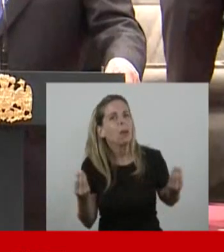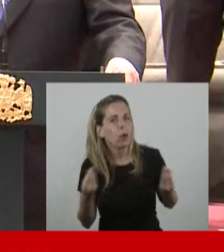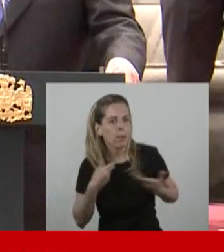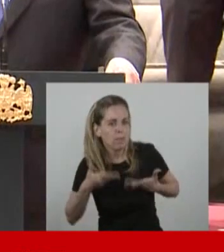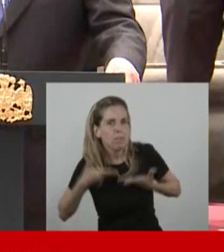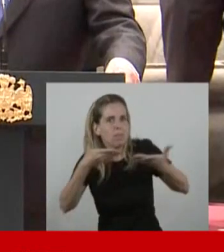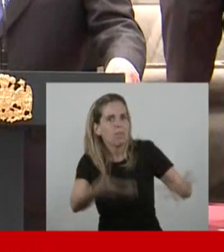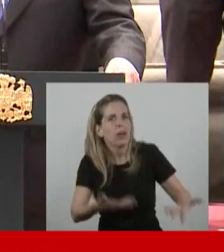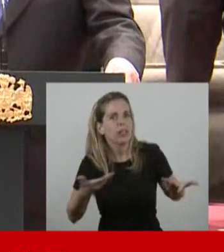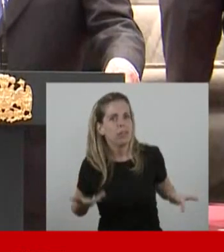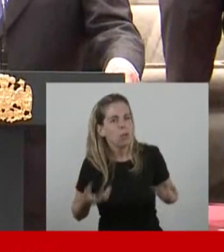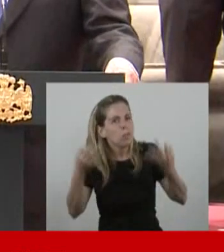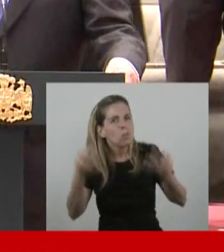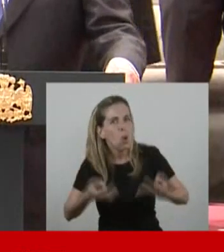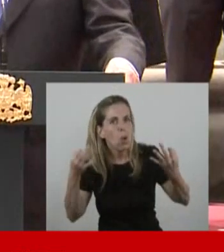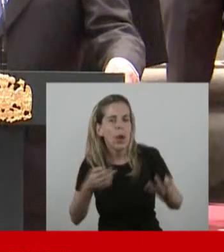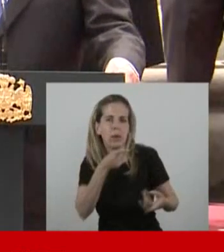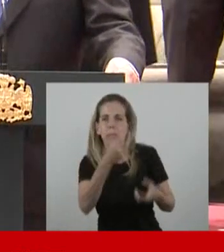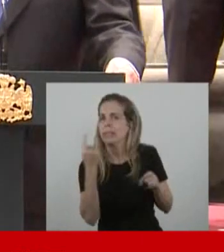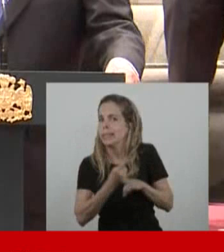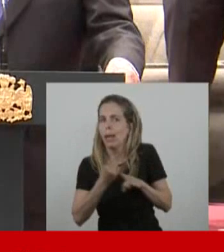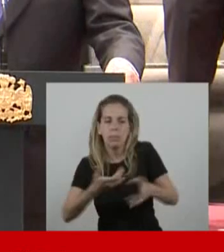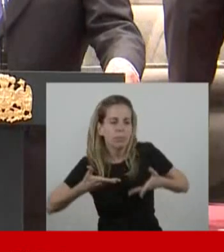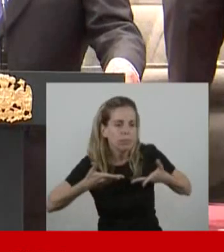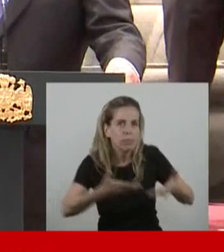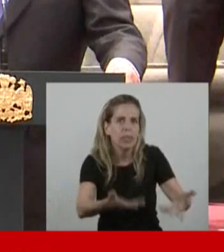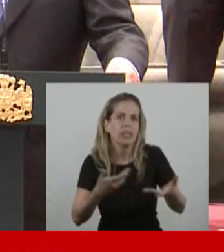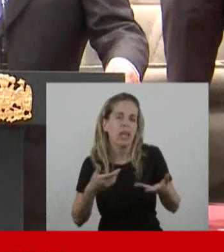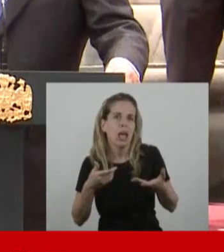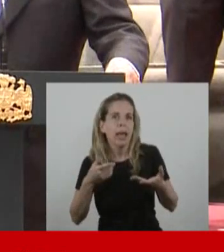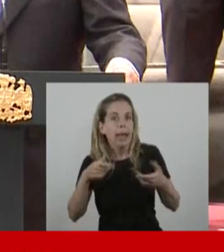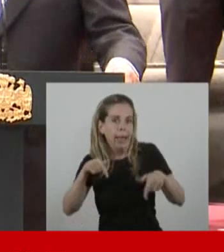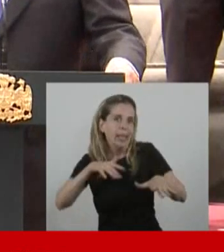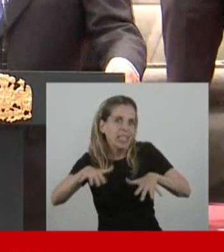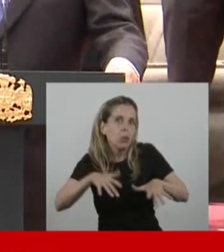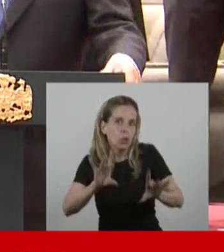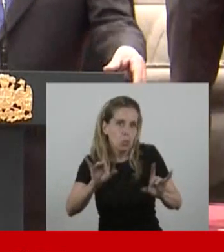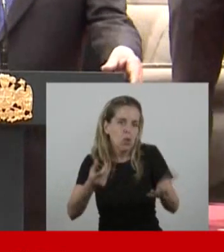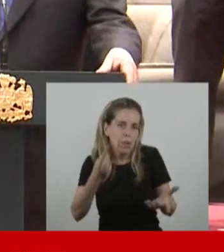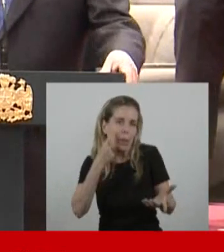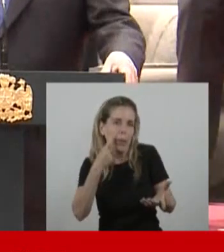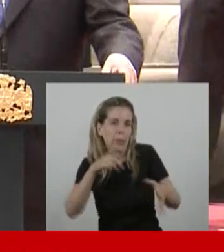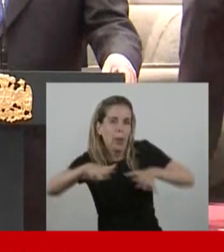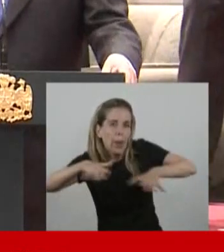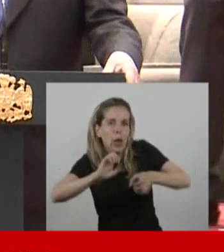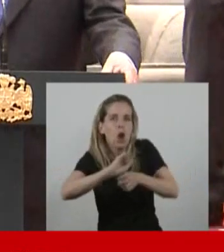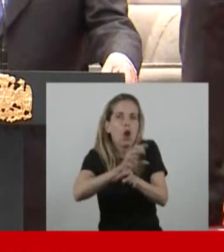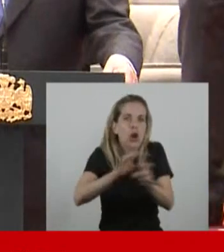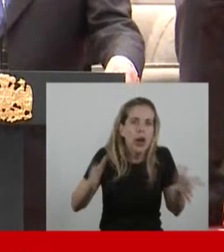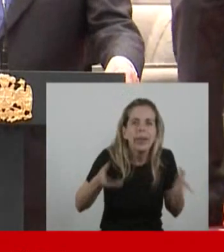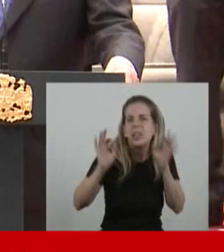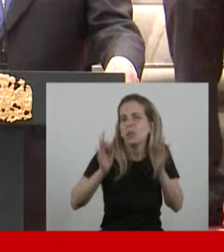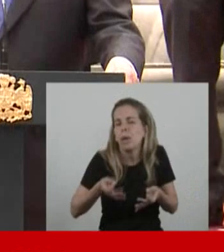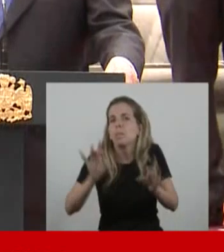recibimiento, por la buena predisposición de recibirnos en tiempos difíciles, en tiempos de pandemia, donde todo